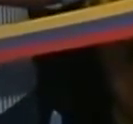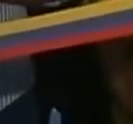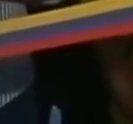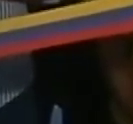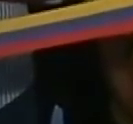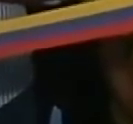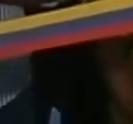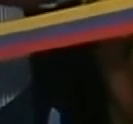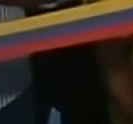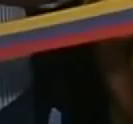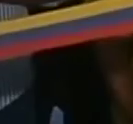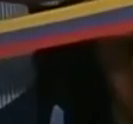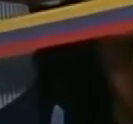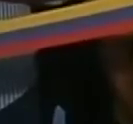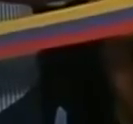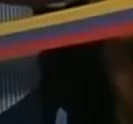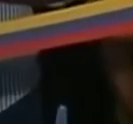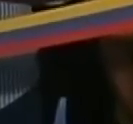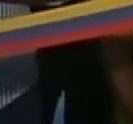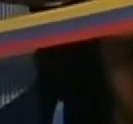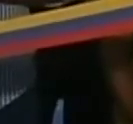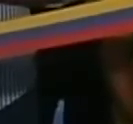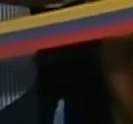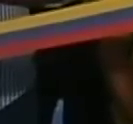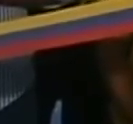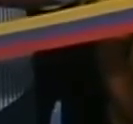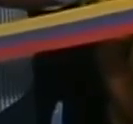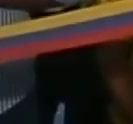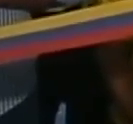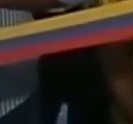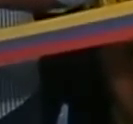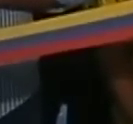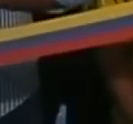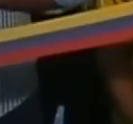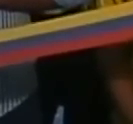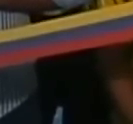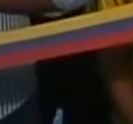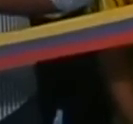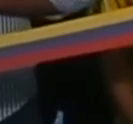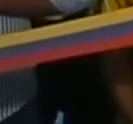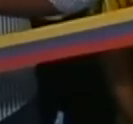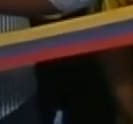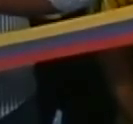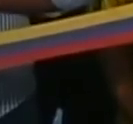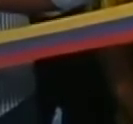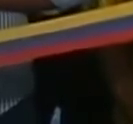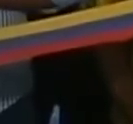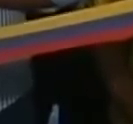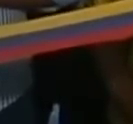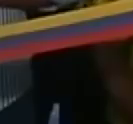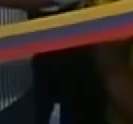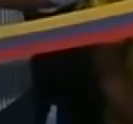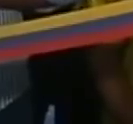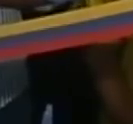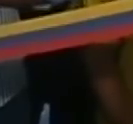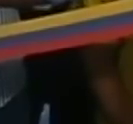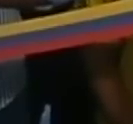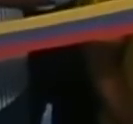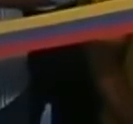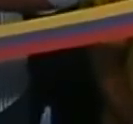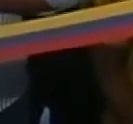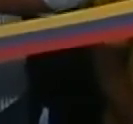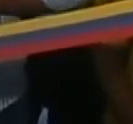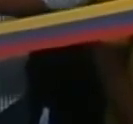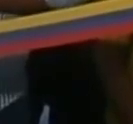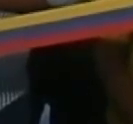Patria y que se han desarrollado para consolidar las telecomunicaciones como una columna vertebral de